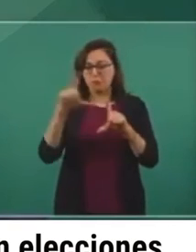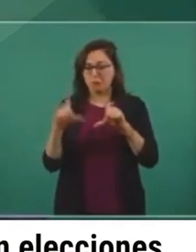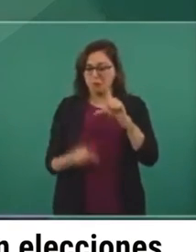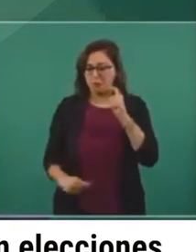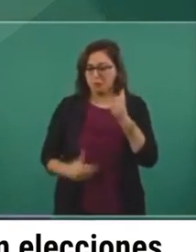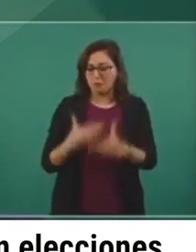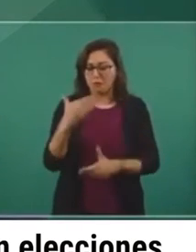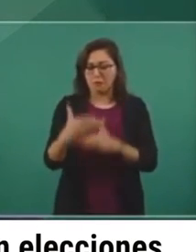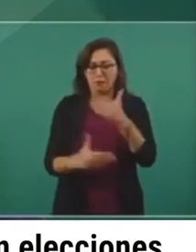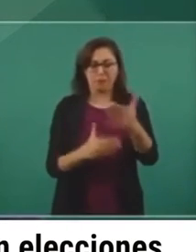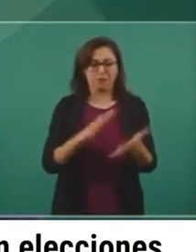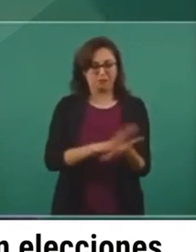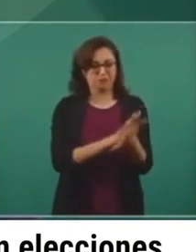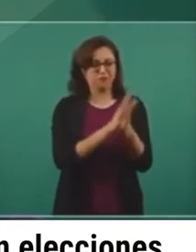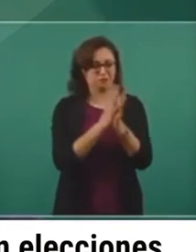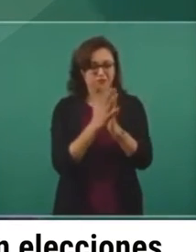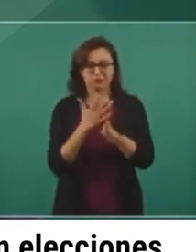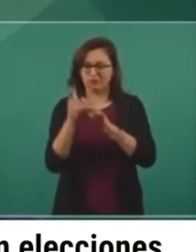se pueden imaginar cómo estoy.